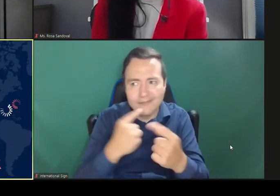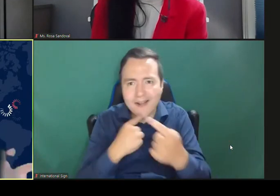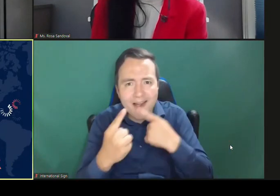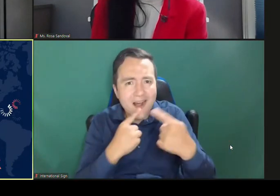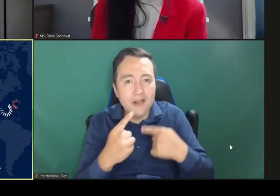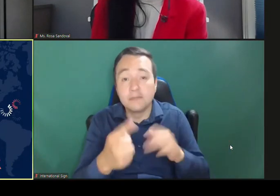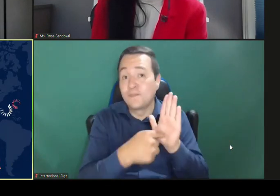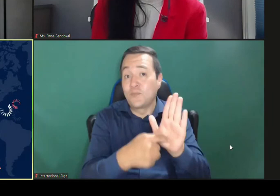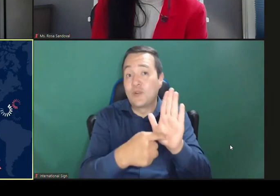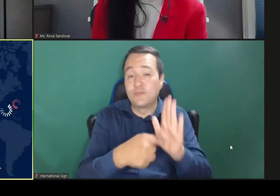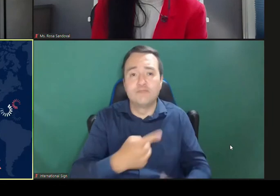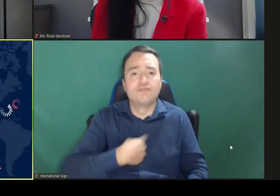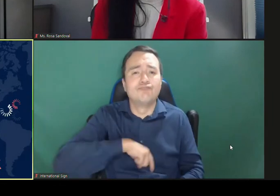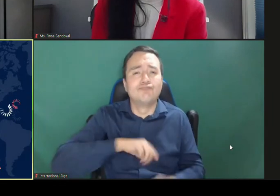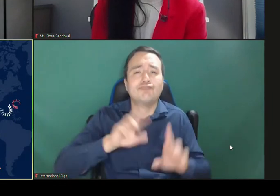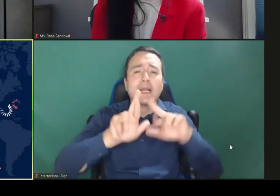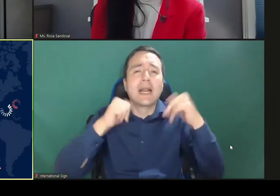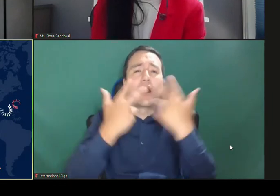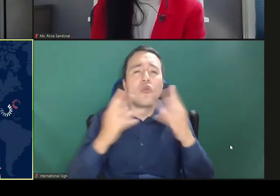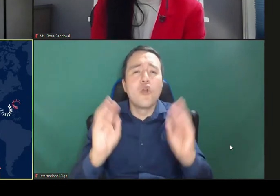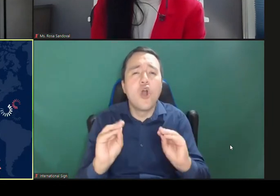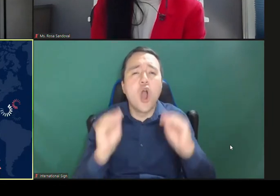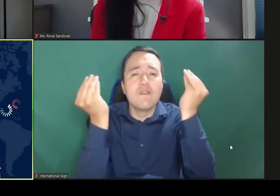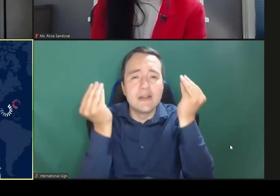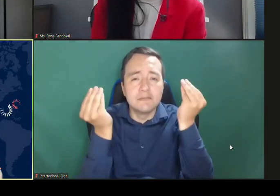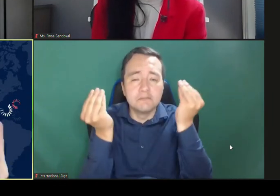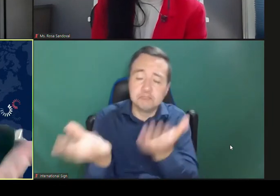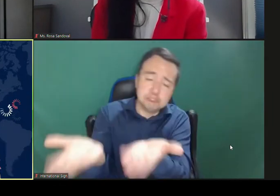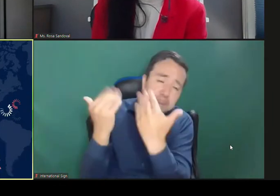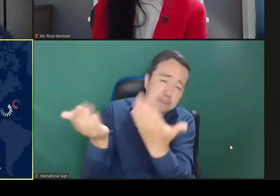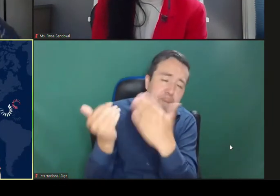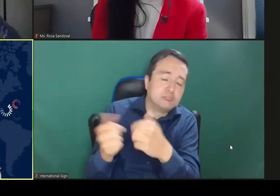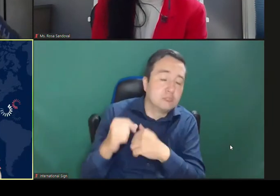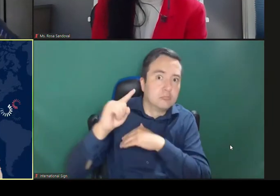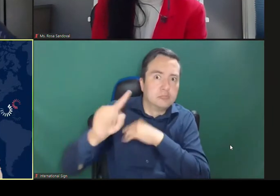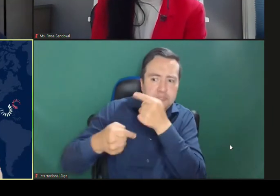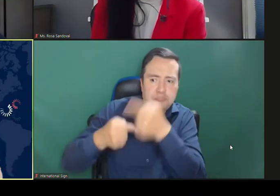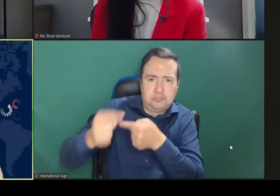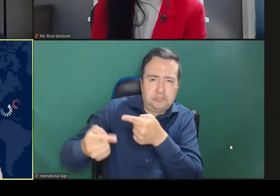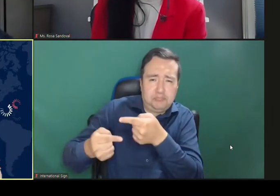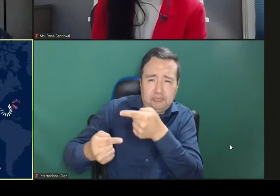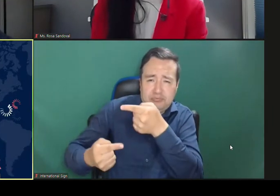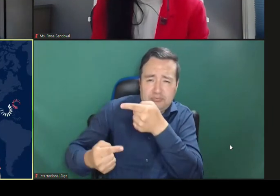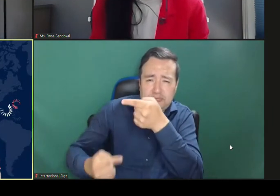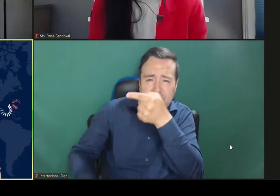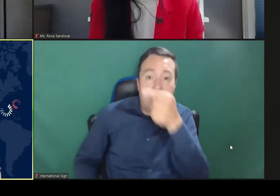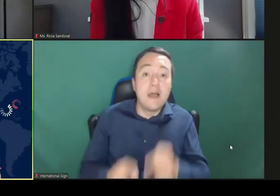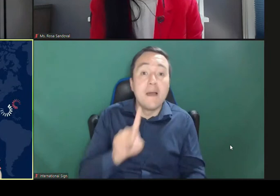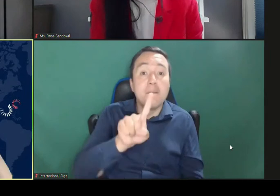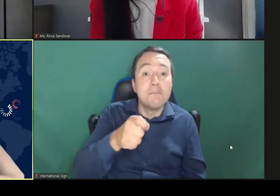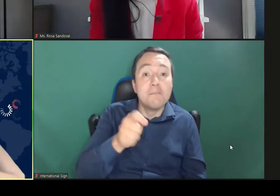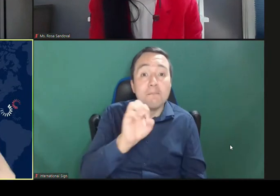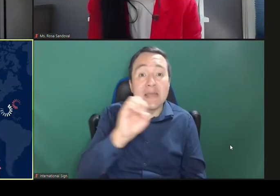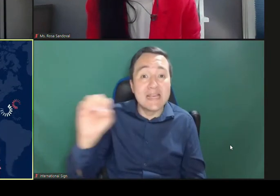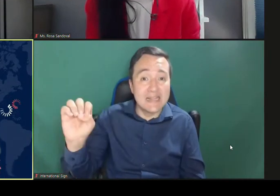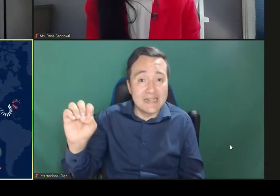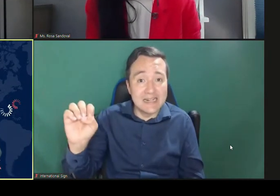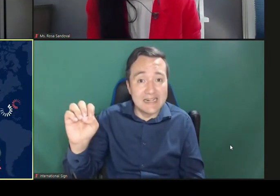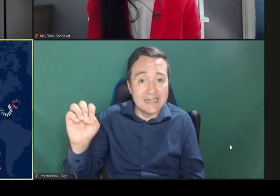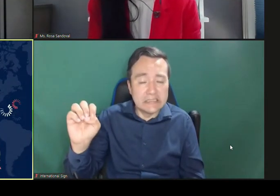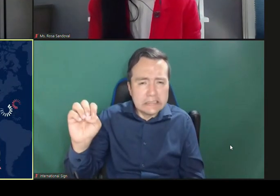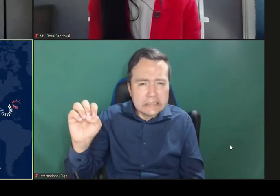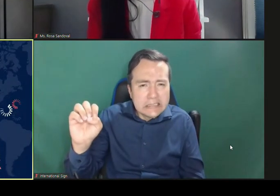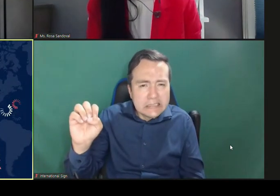jóvenes y si aparece mil jóvenes con personas afectadas por las enfermedades y tenemos 100